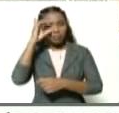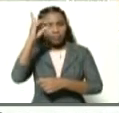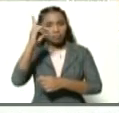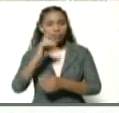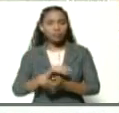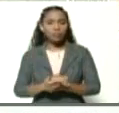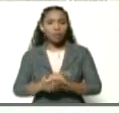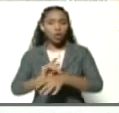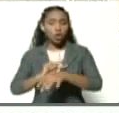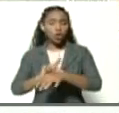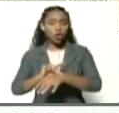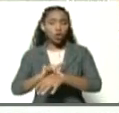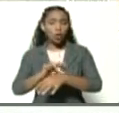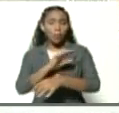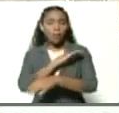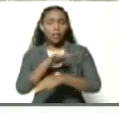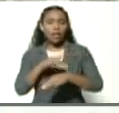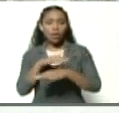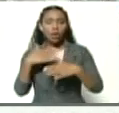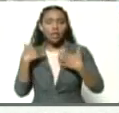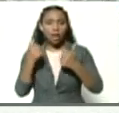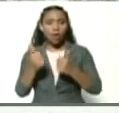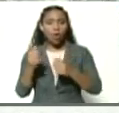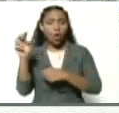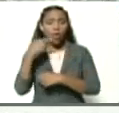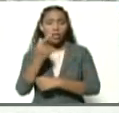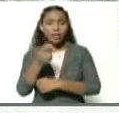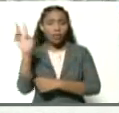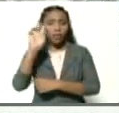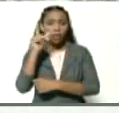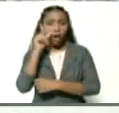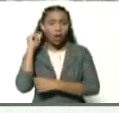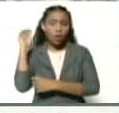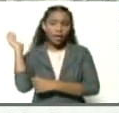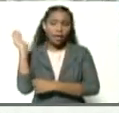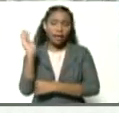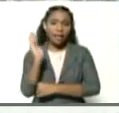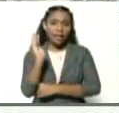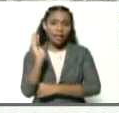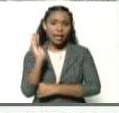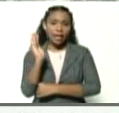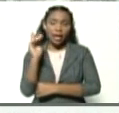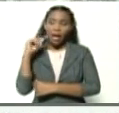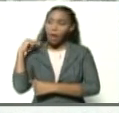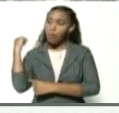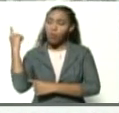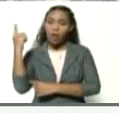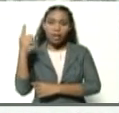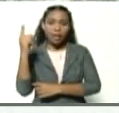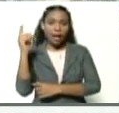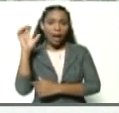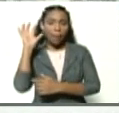doctora Alvarado, lo dicen los venezolanos y venezolanas que regresan en vuelta a la patria.